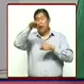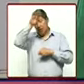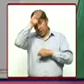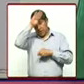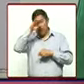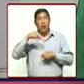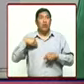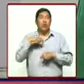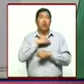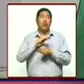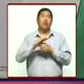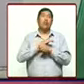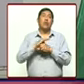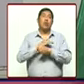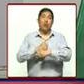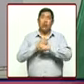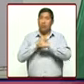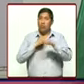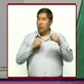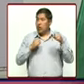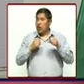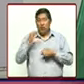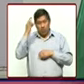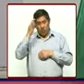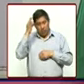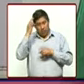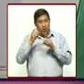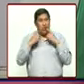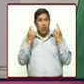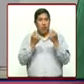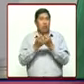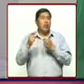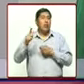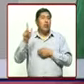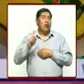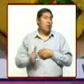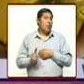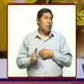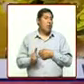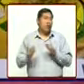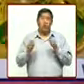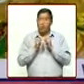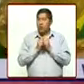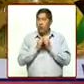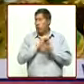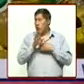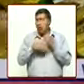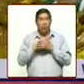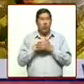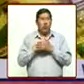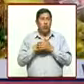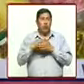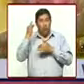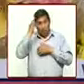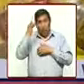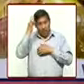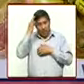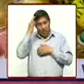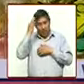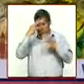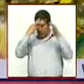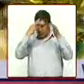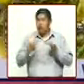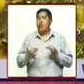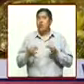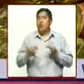Como Ministerio Público, propiamente la Fiscalía Departamental de La Paz, conjuntamente todos sus fiscales han tomado